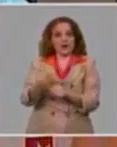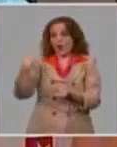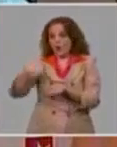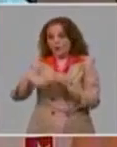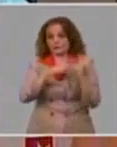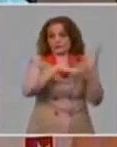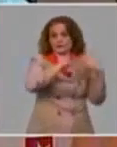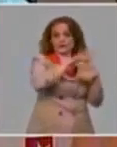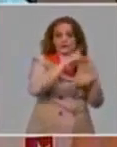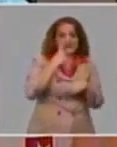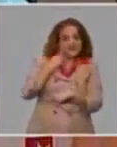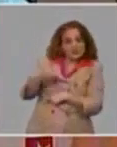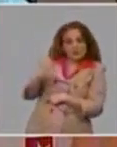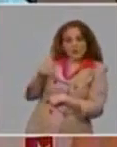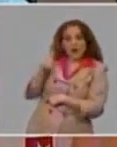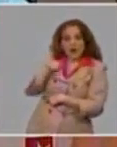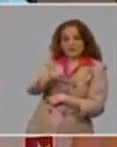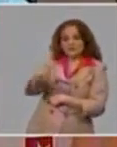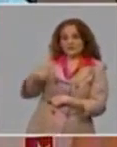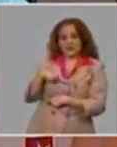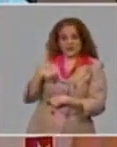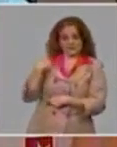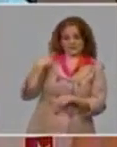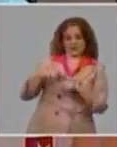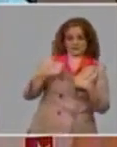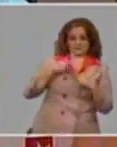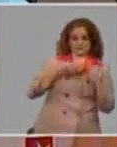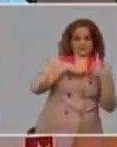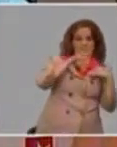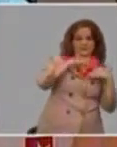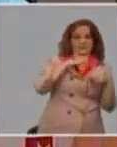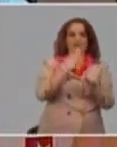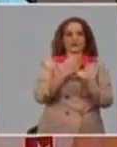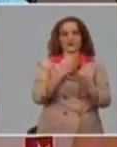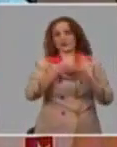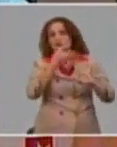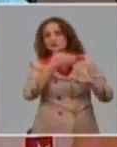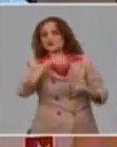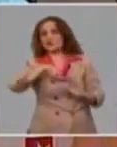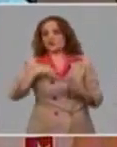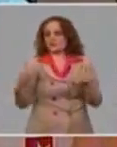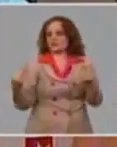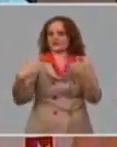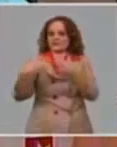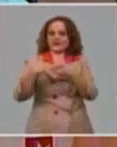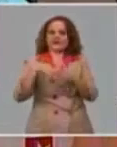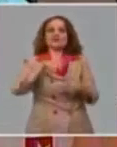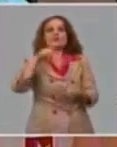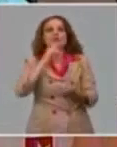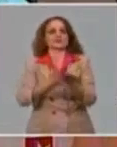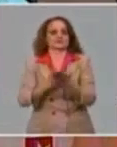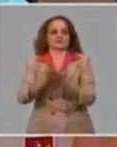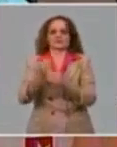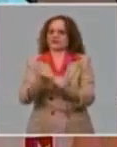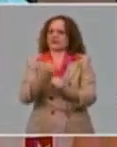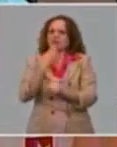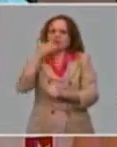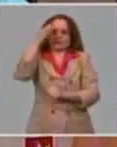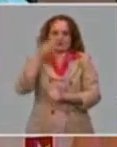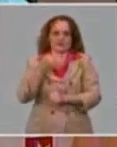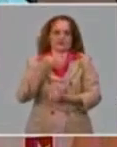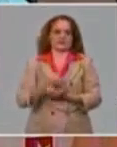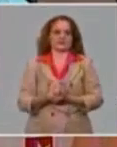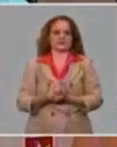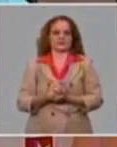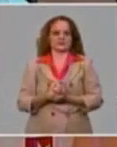los recursos que podían tener ellos más los que teníamos nosotros para mantener los programas con la vitalidad que se requería. Y se aplicó